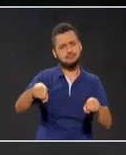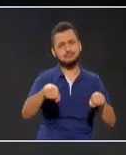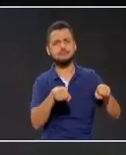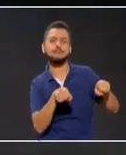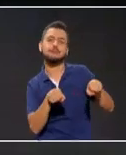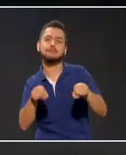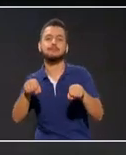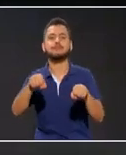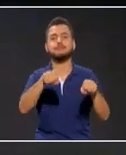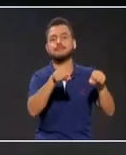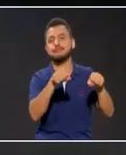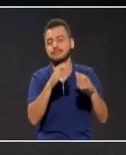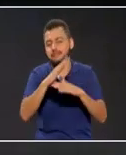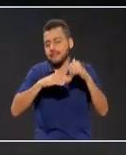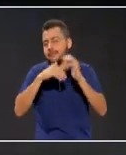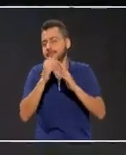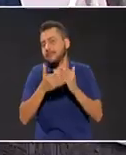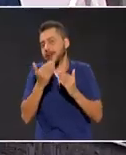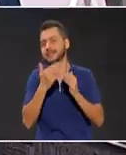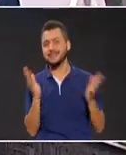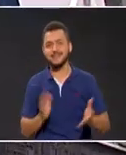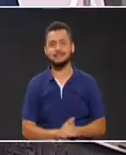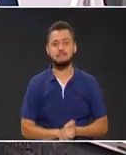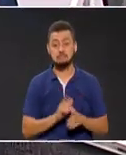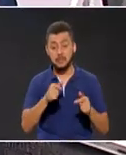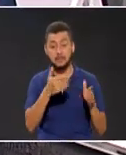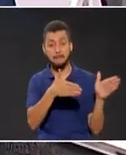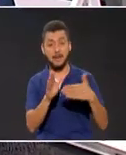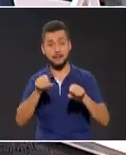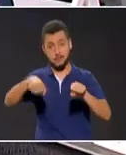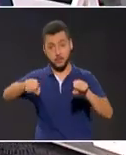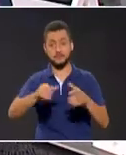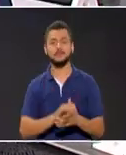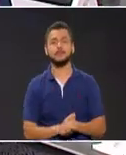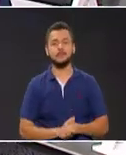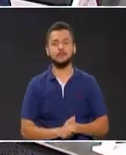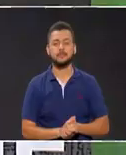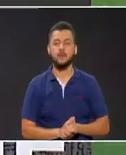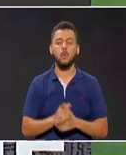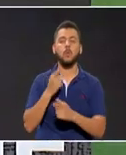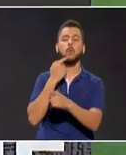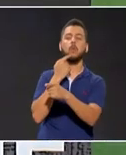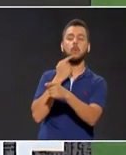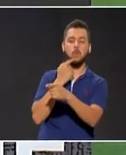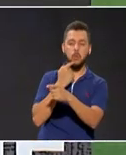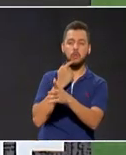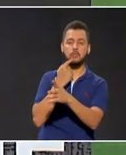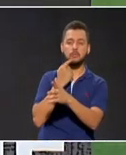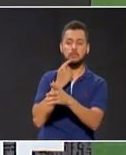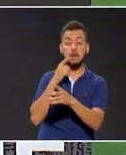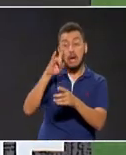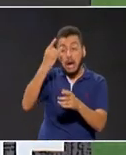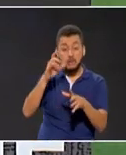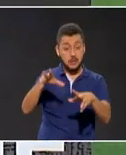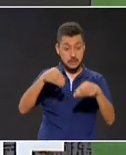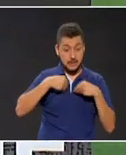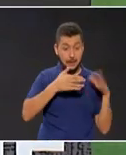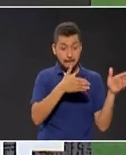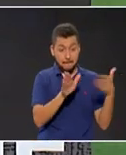también a tener un plan de motos. Supongamos que la gente asume el transporte sostenible y